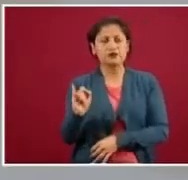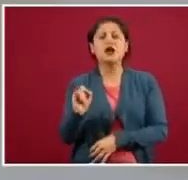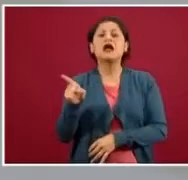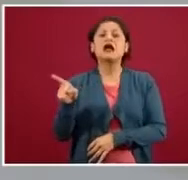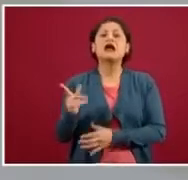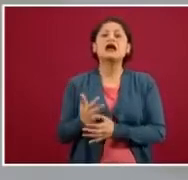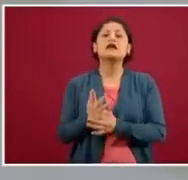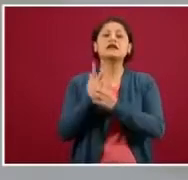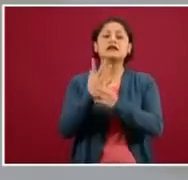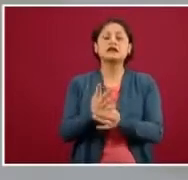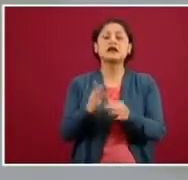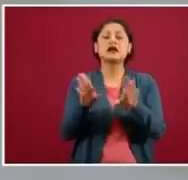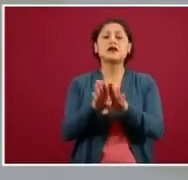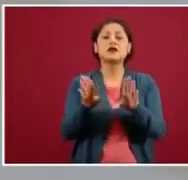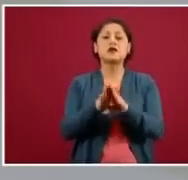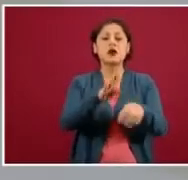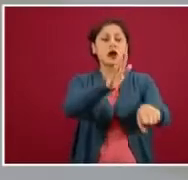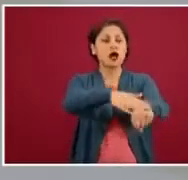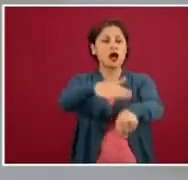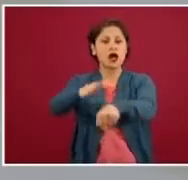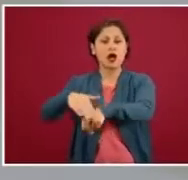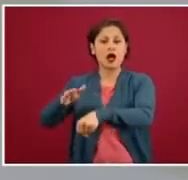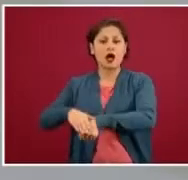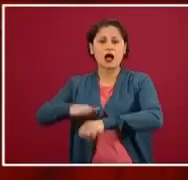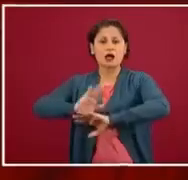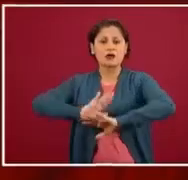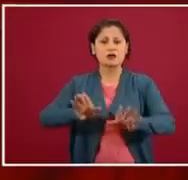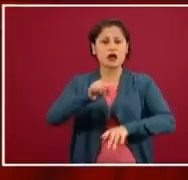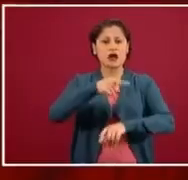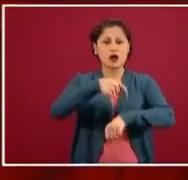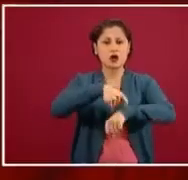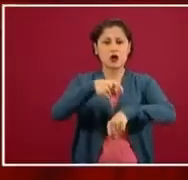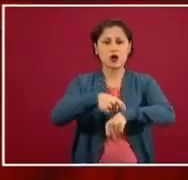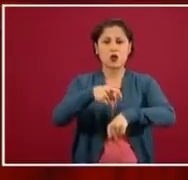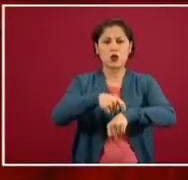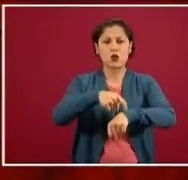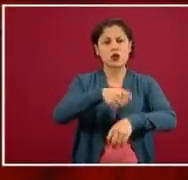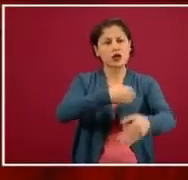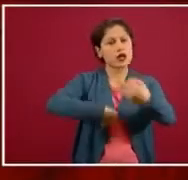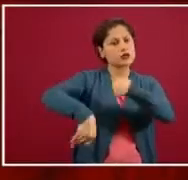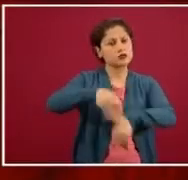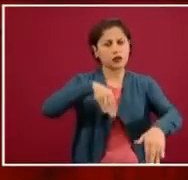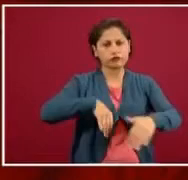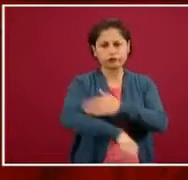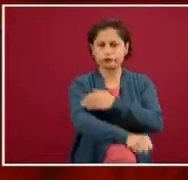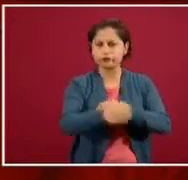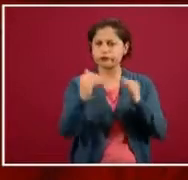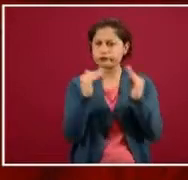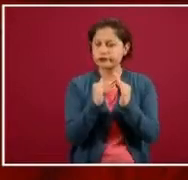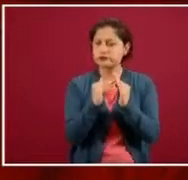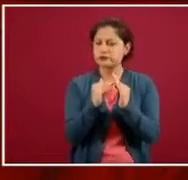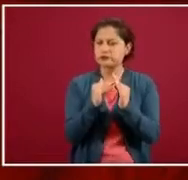el estado de emergencia o el toque de queda. Esto es falso, no crean en esas